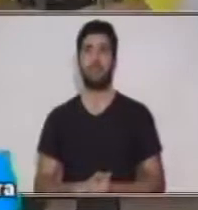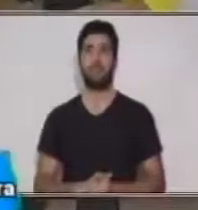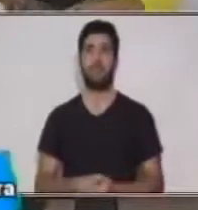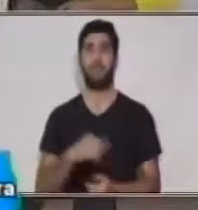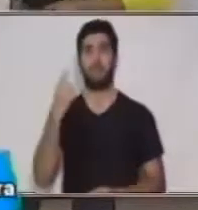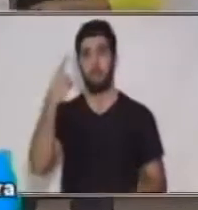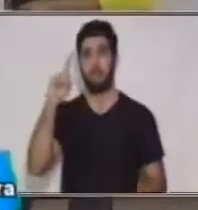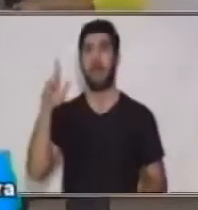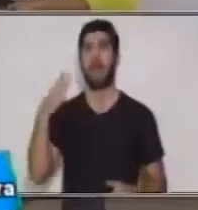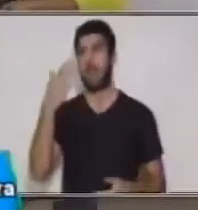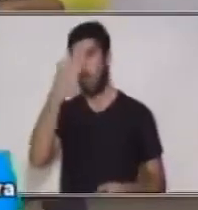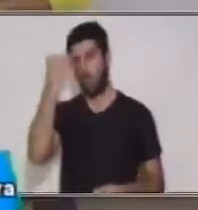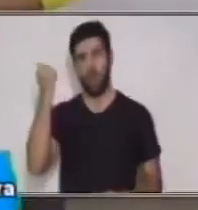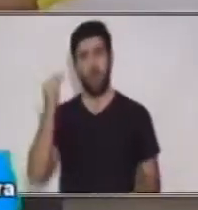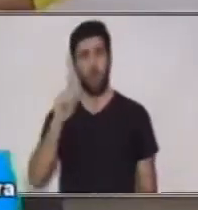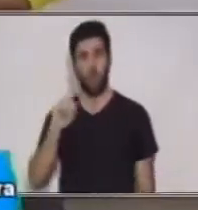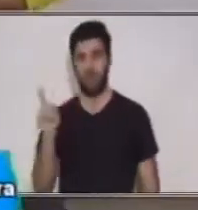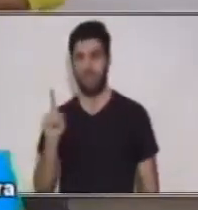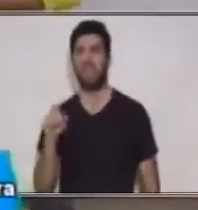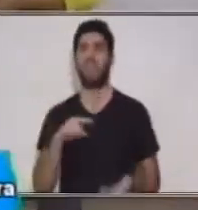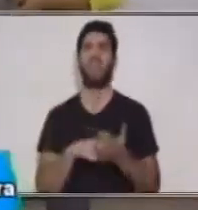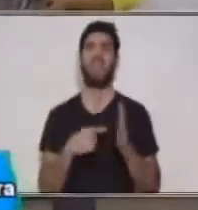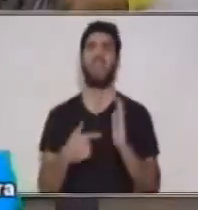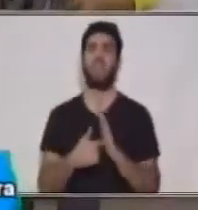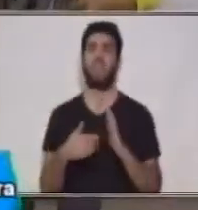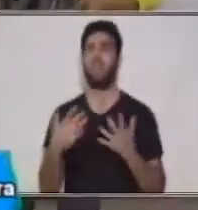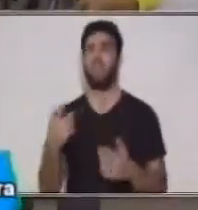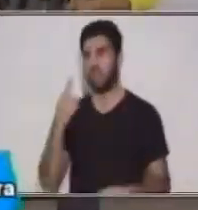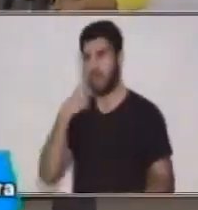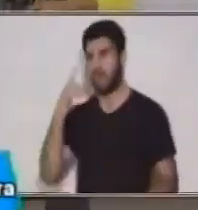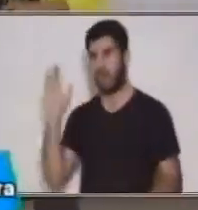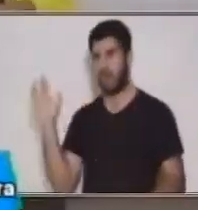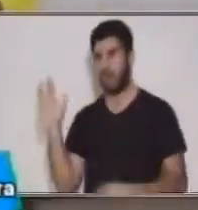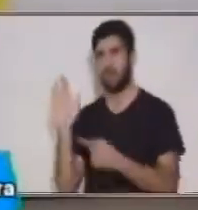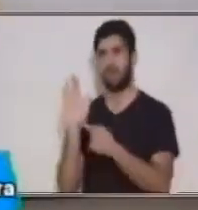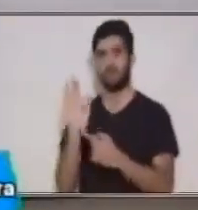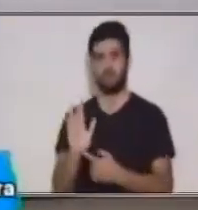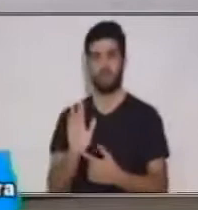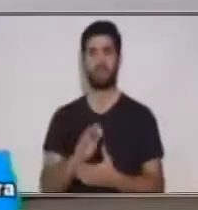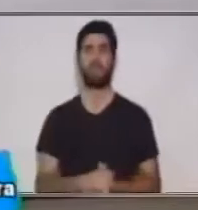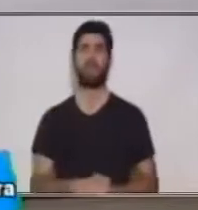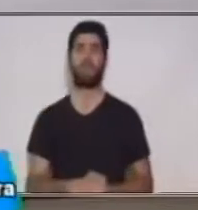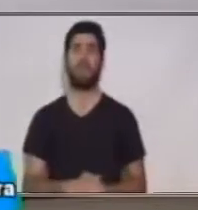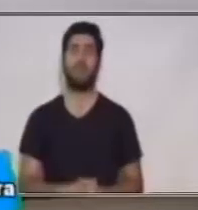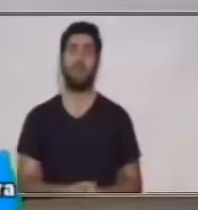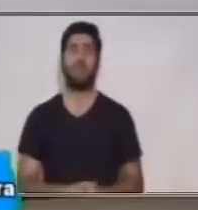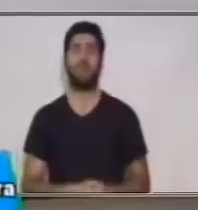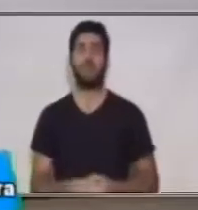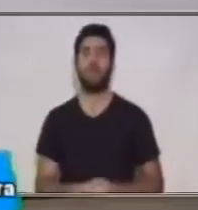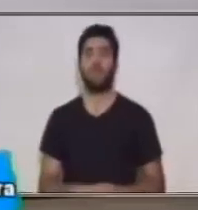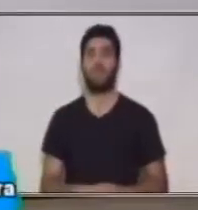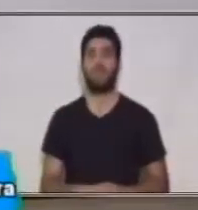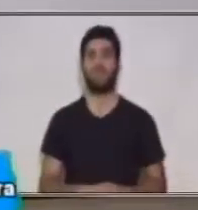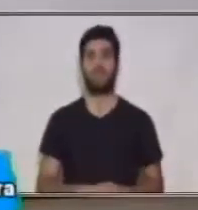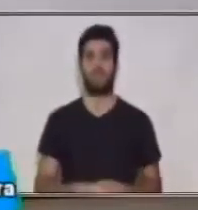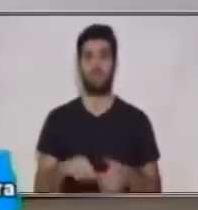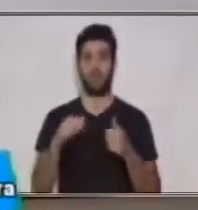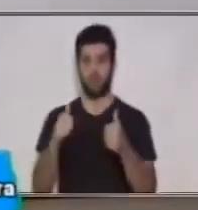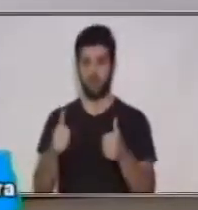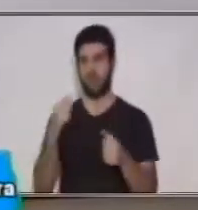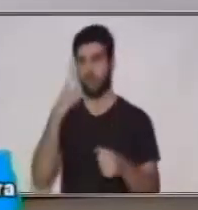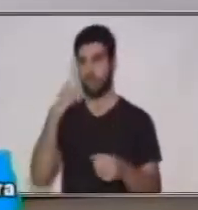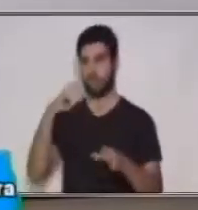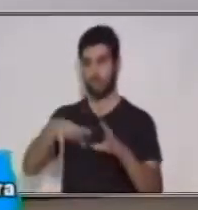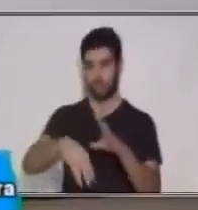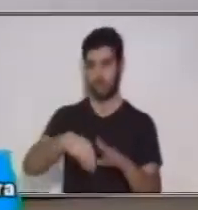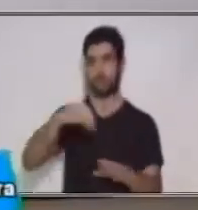directamente qué es un prefijo y qué es un sufijo. Muy bien. Entonces, vamos a sacar una